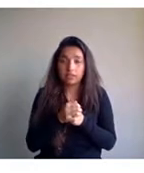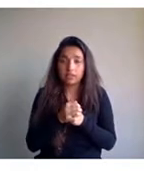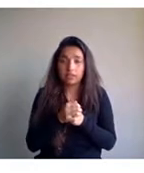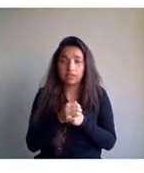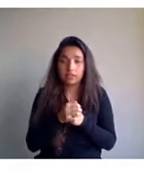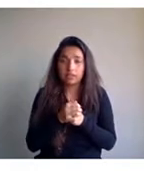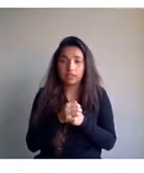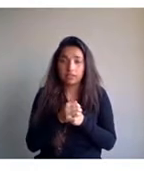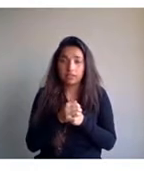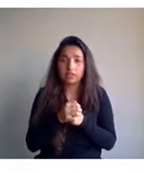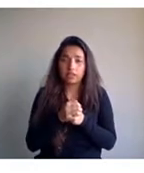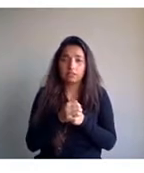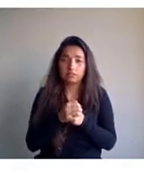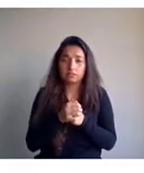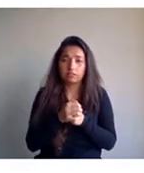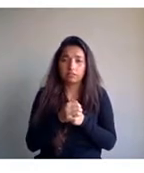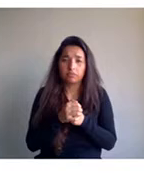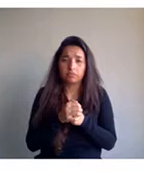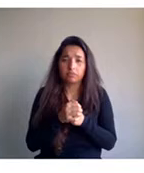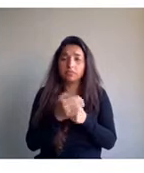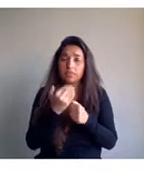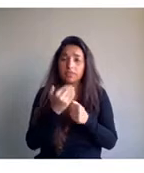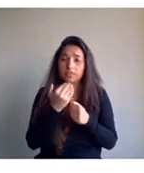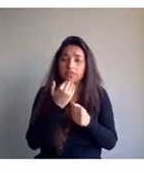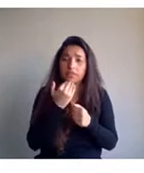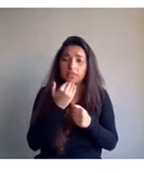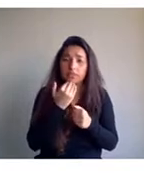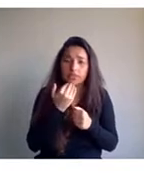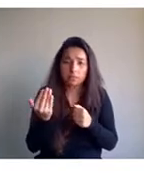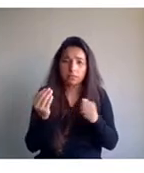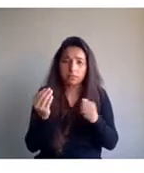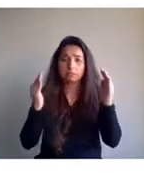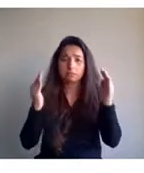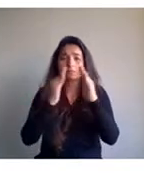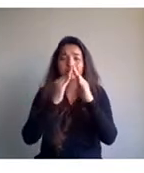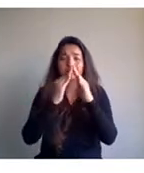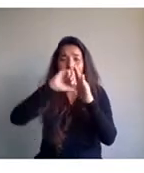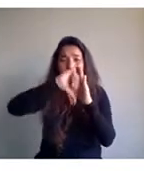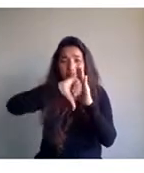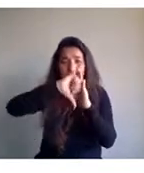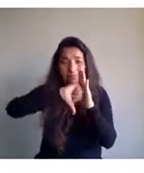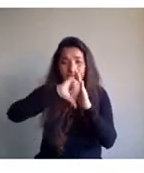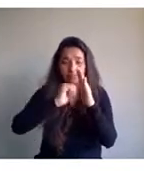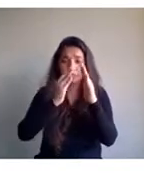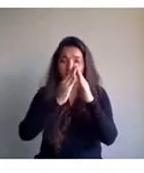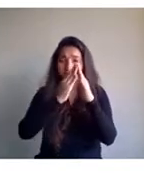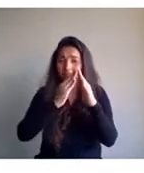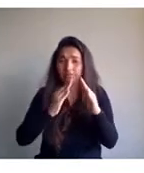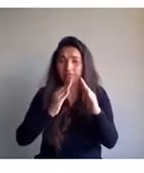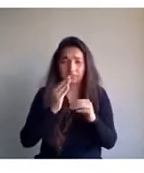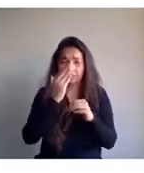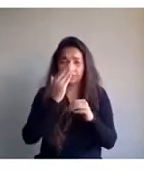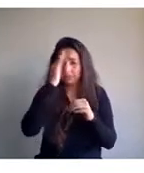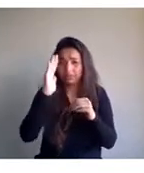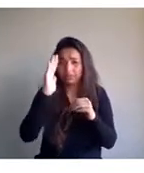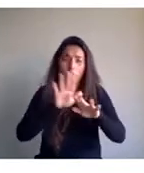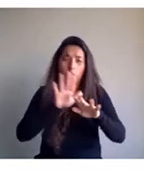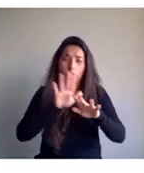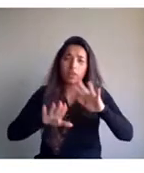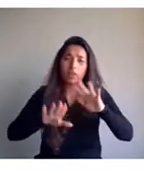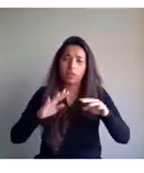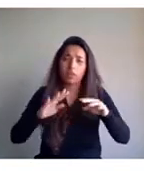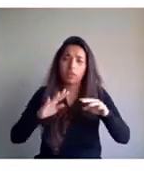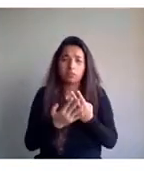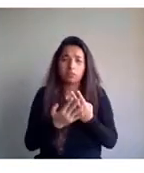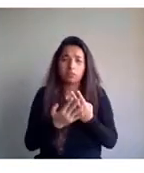parte como parte del confinamiento de la también construcción está implicado en las redes de cuidado de apoyo se ha producido un